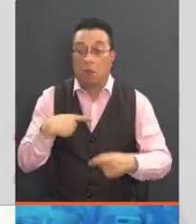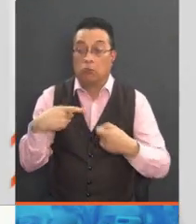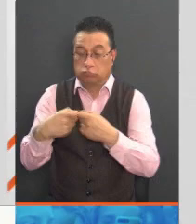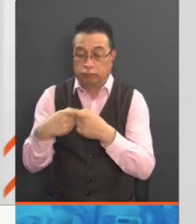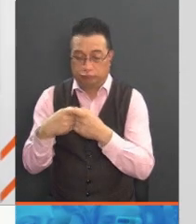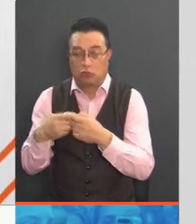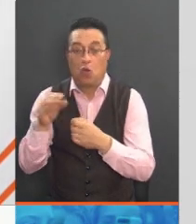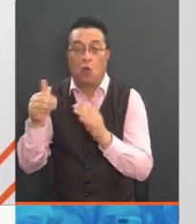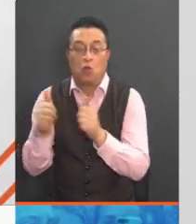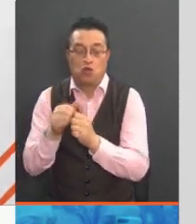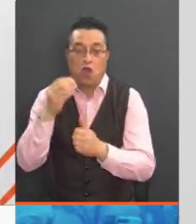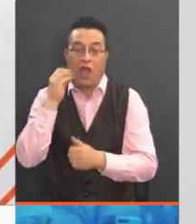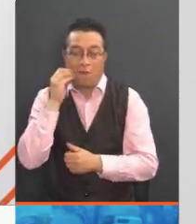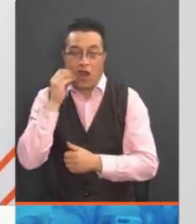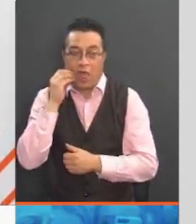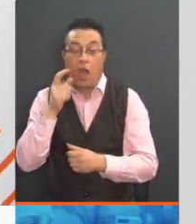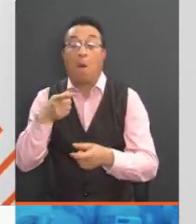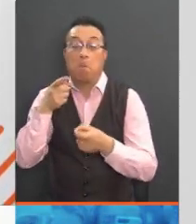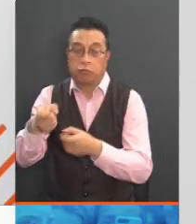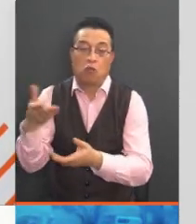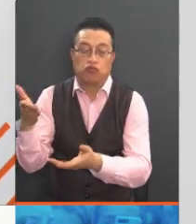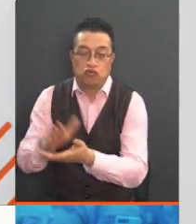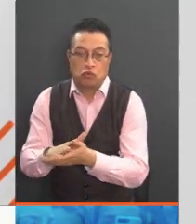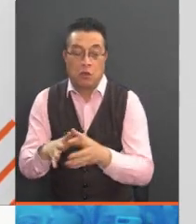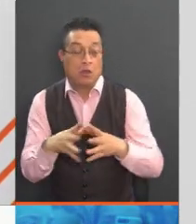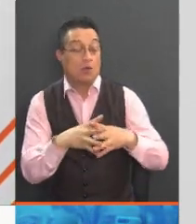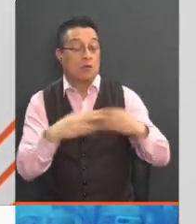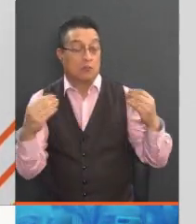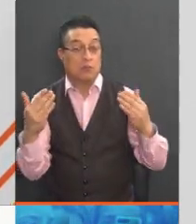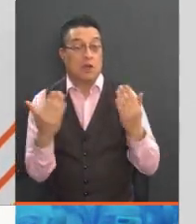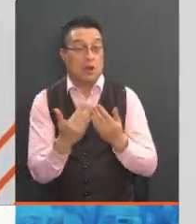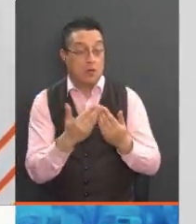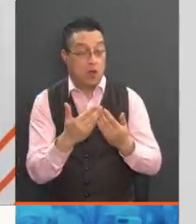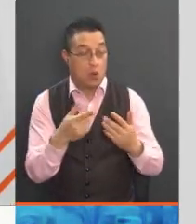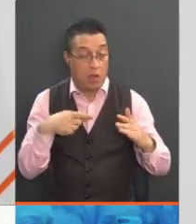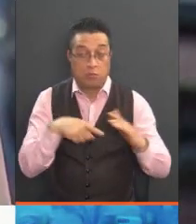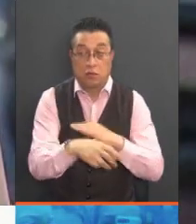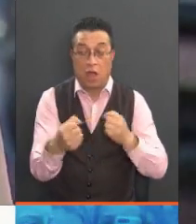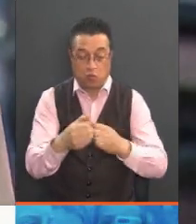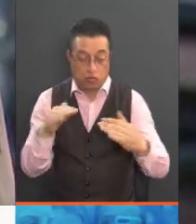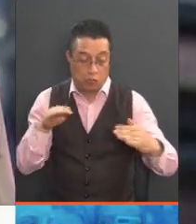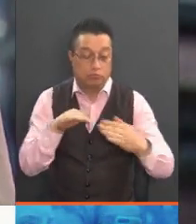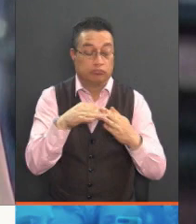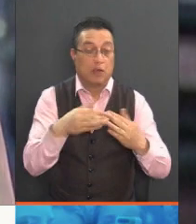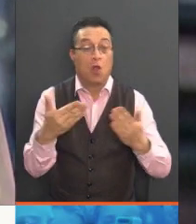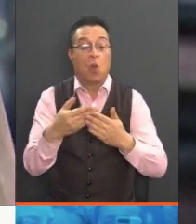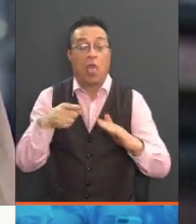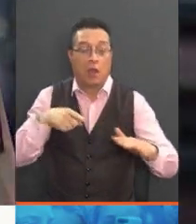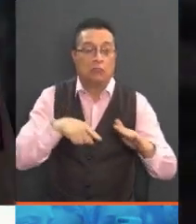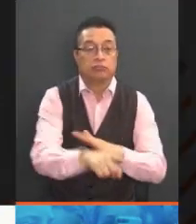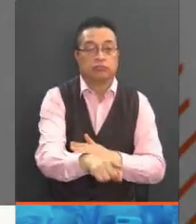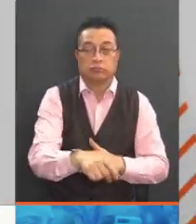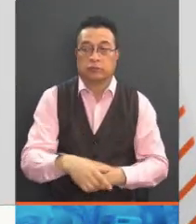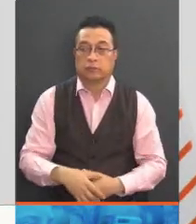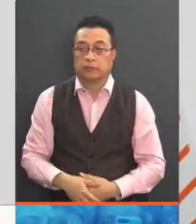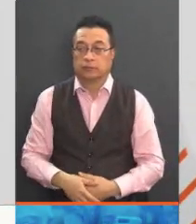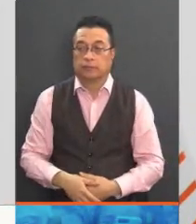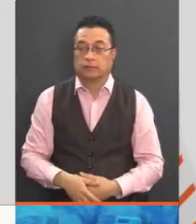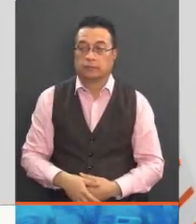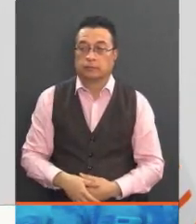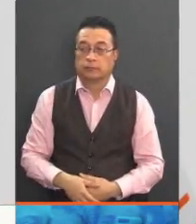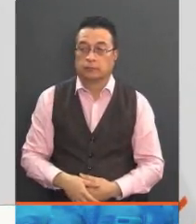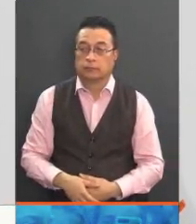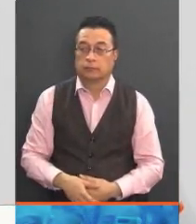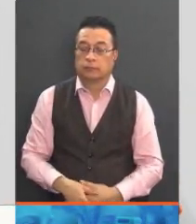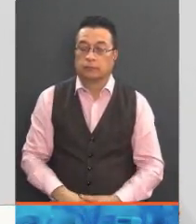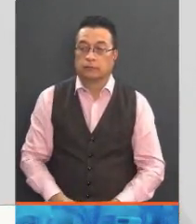con su abuela, a quien le disparó. Huyó de la casa al área de la escuela, donde chocó su auto y pudo entrar al colegio. Oh.